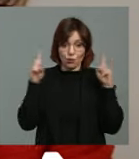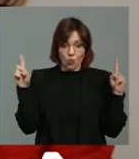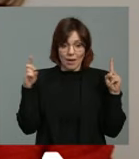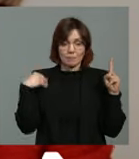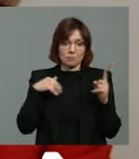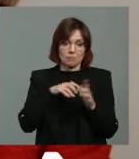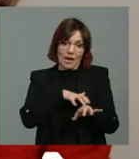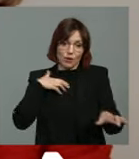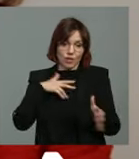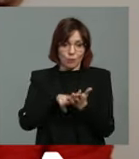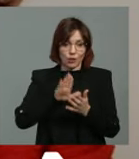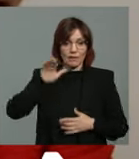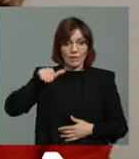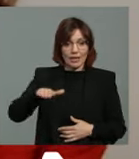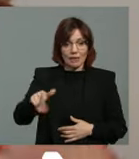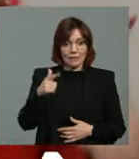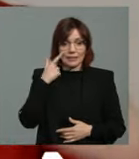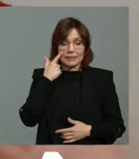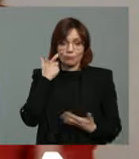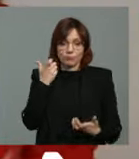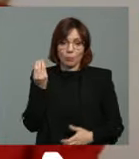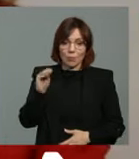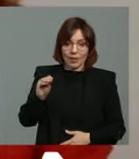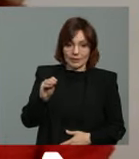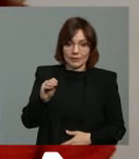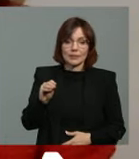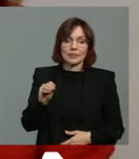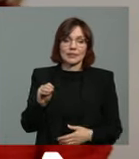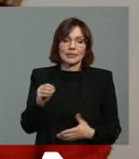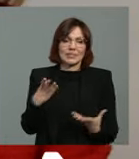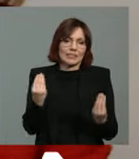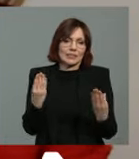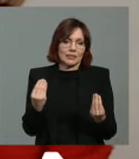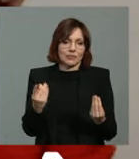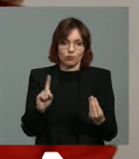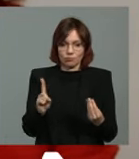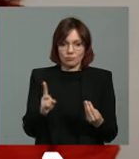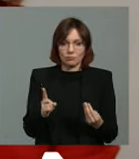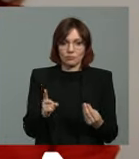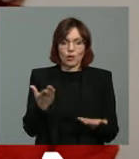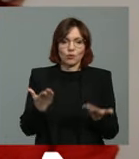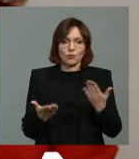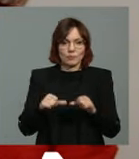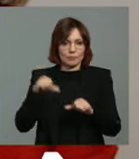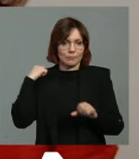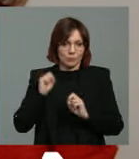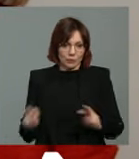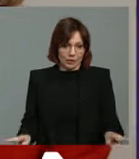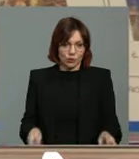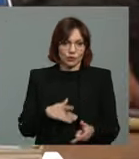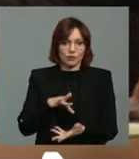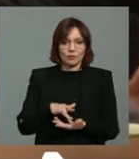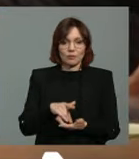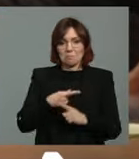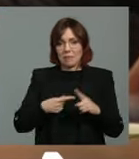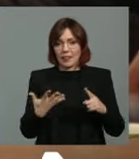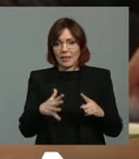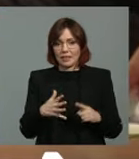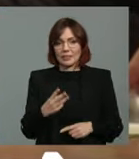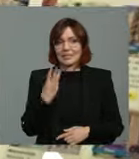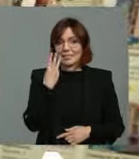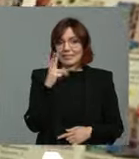a notar una subida Pero es verdad que va a ser pequeña En comparación con lo que hemos visto en meses anteriores hablamos de para una hipoteca media en España por ejemplo una subida de algo más de